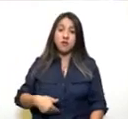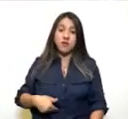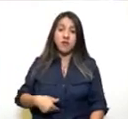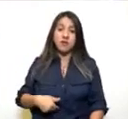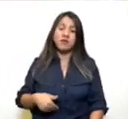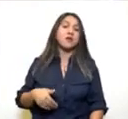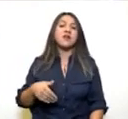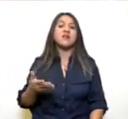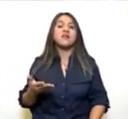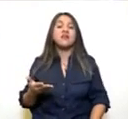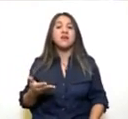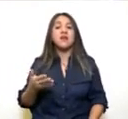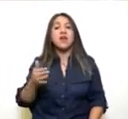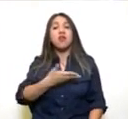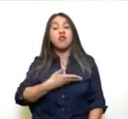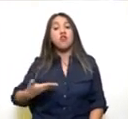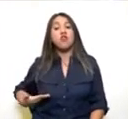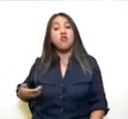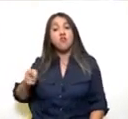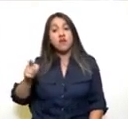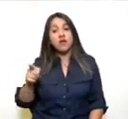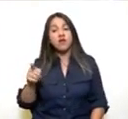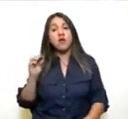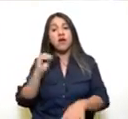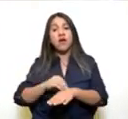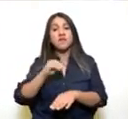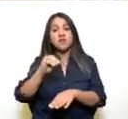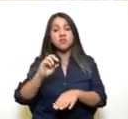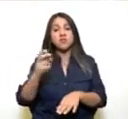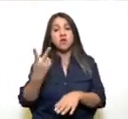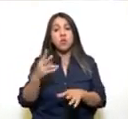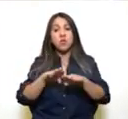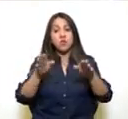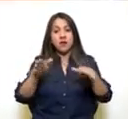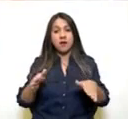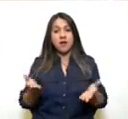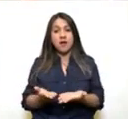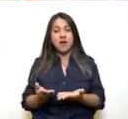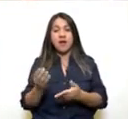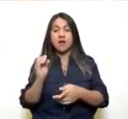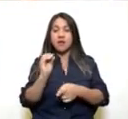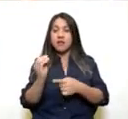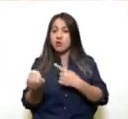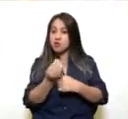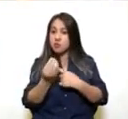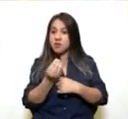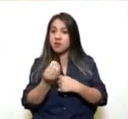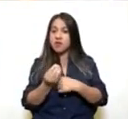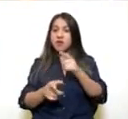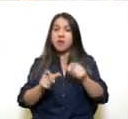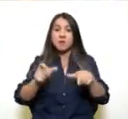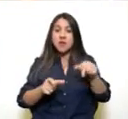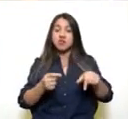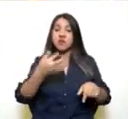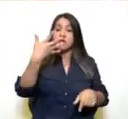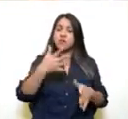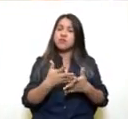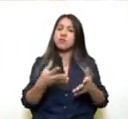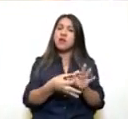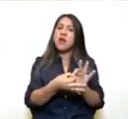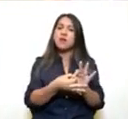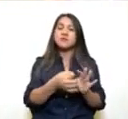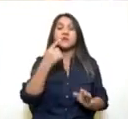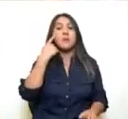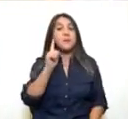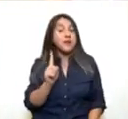hoy día está entregando la segunda anunciado la segunda caja de mercadería la gente lo valora pero